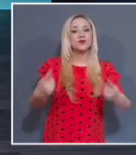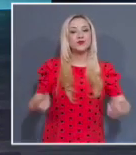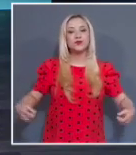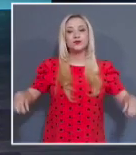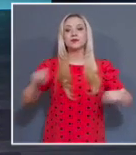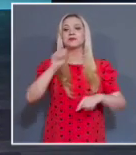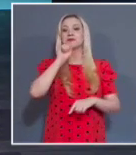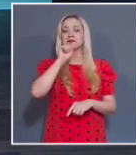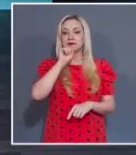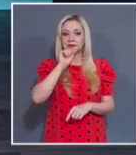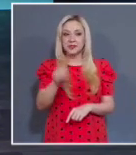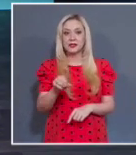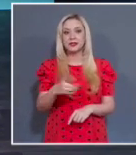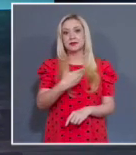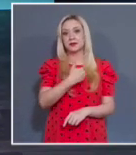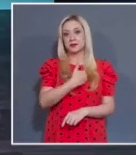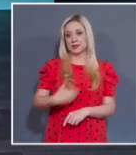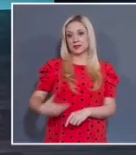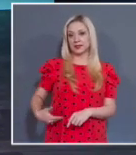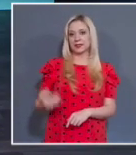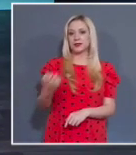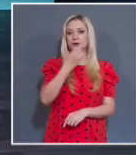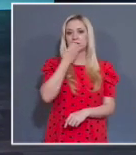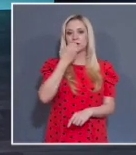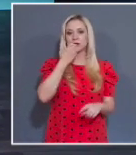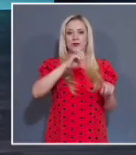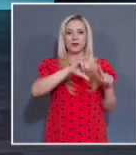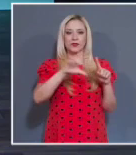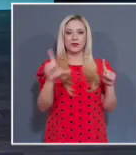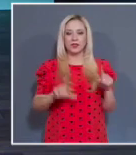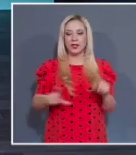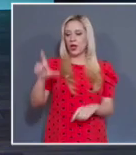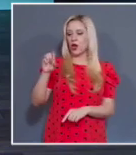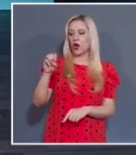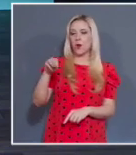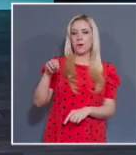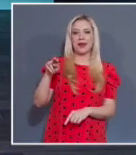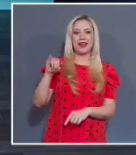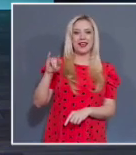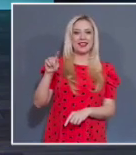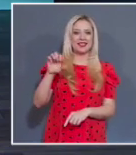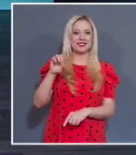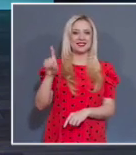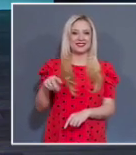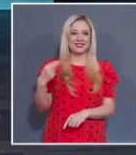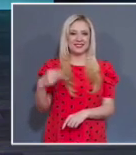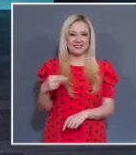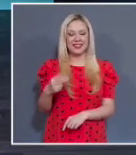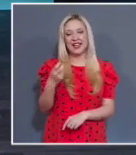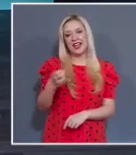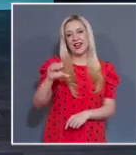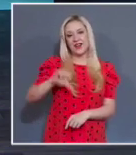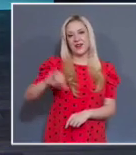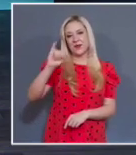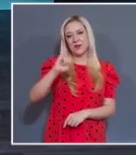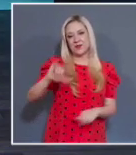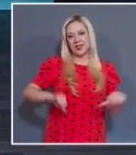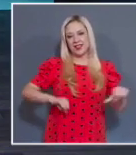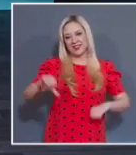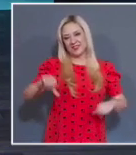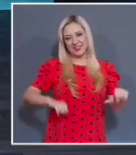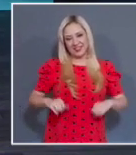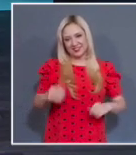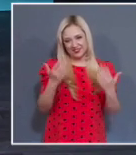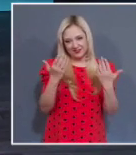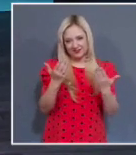el presidente del Colegio Nacional, Claudio Lobnitz. Es el reporte de este jueves, de las actividades de este jueves, Oscar. Gracias,